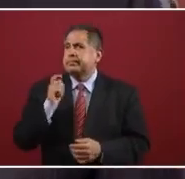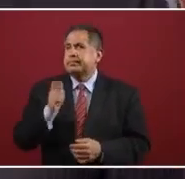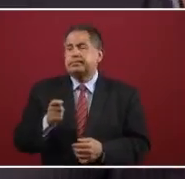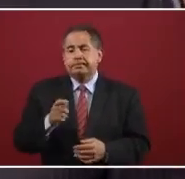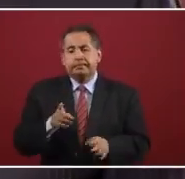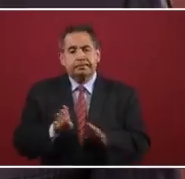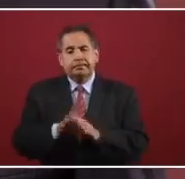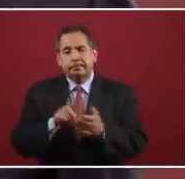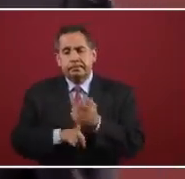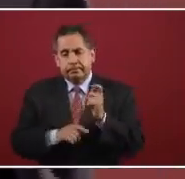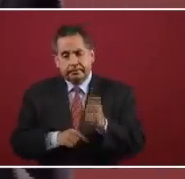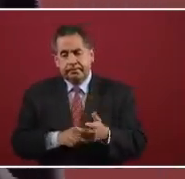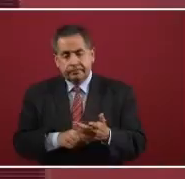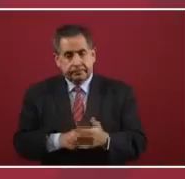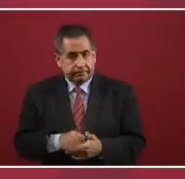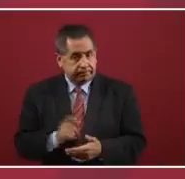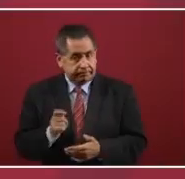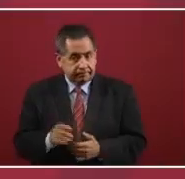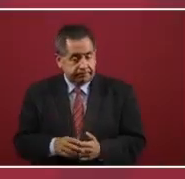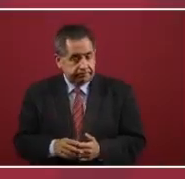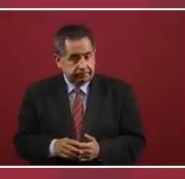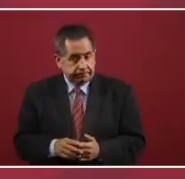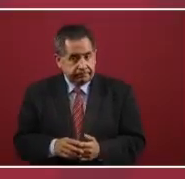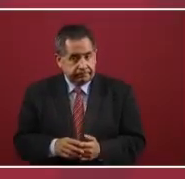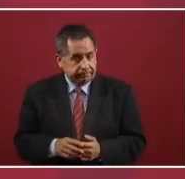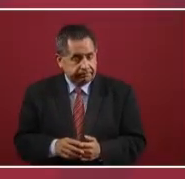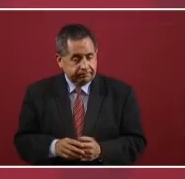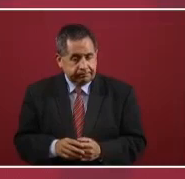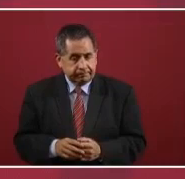hay, la verdad,